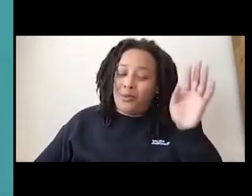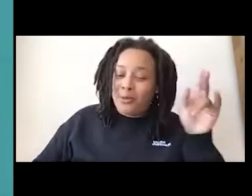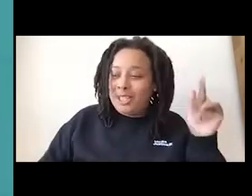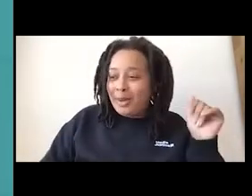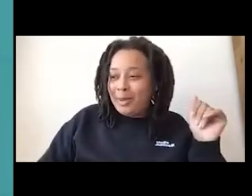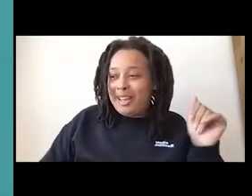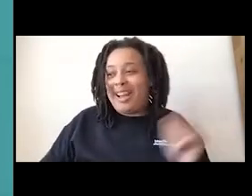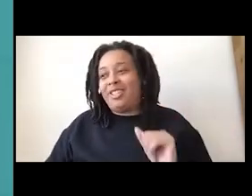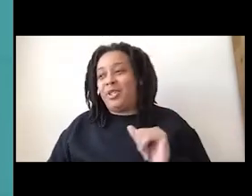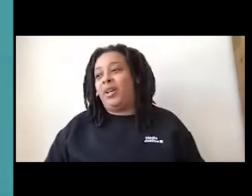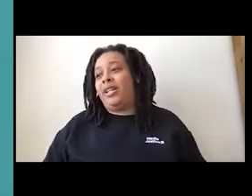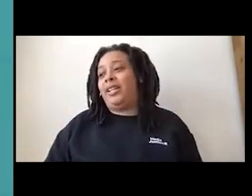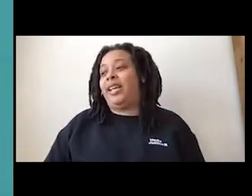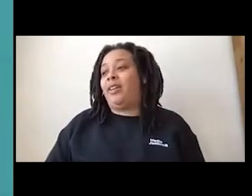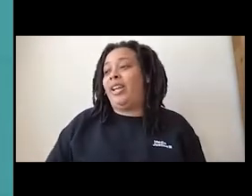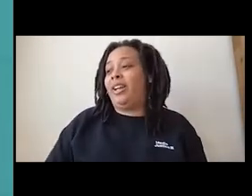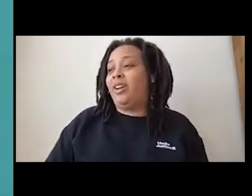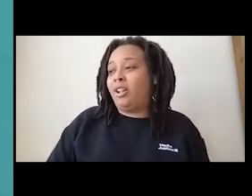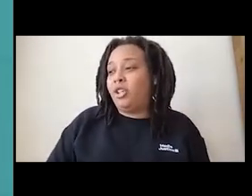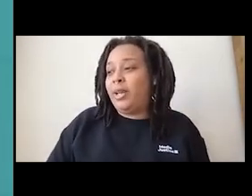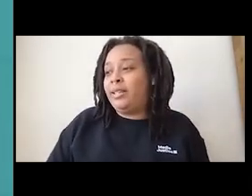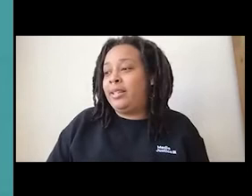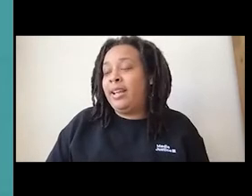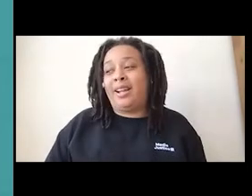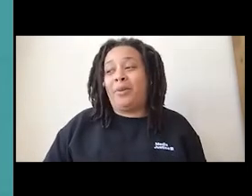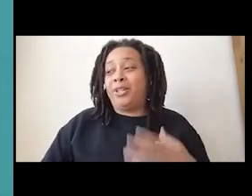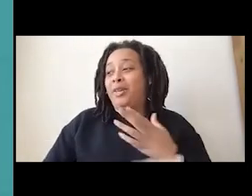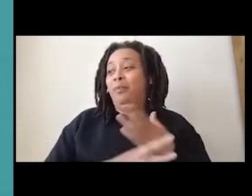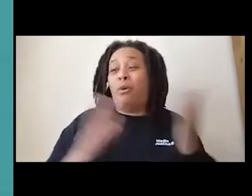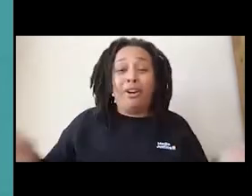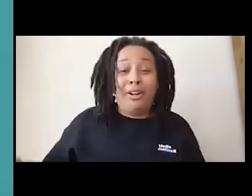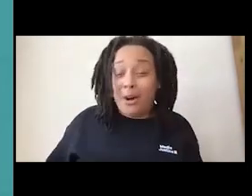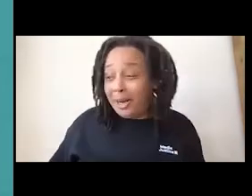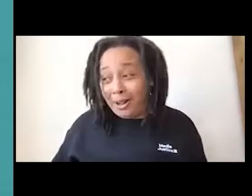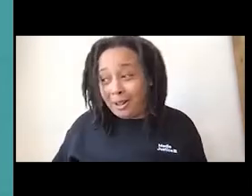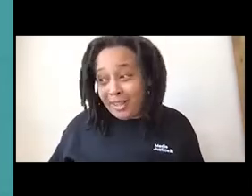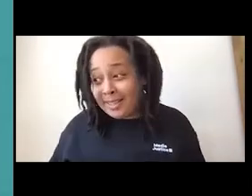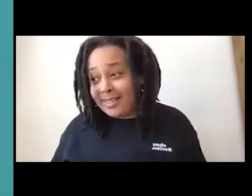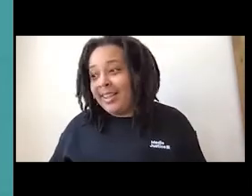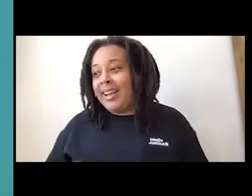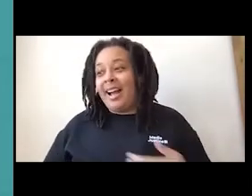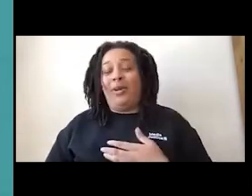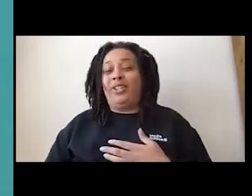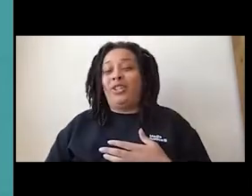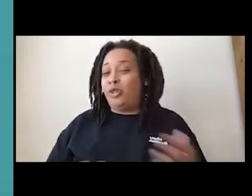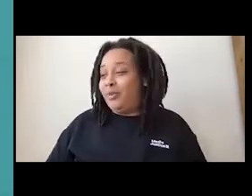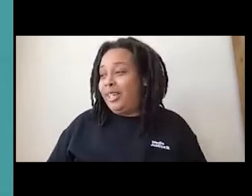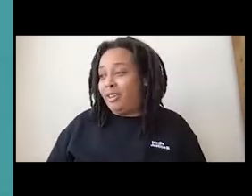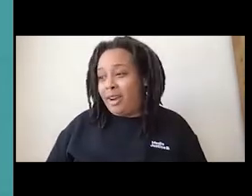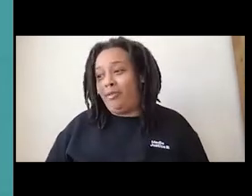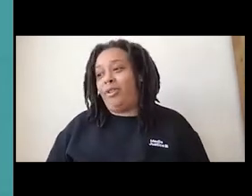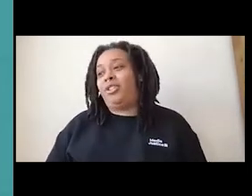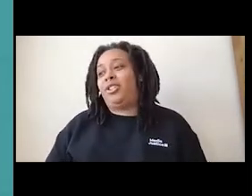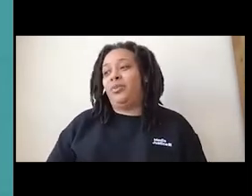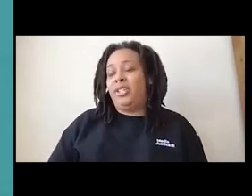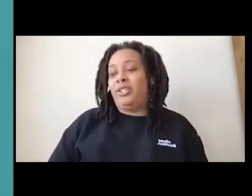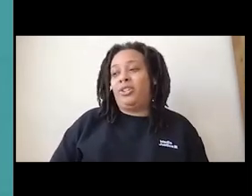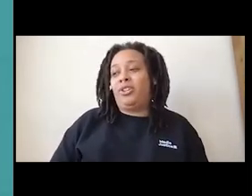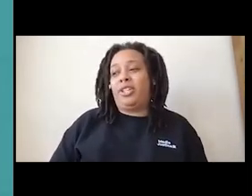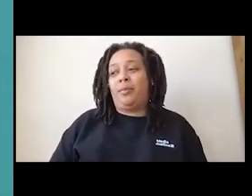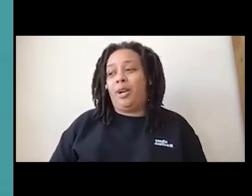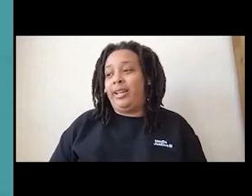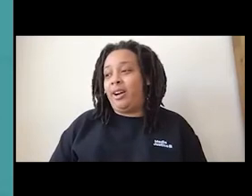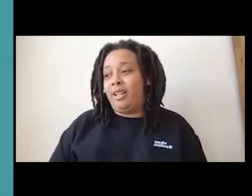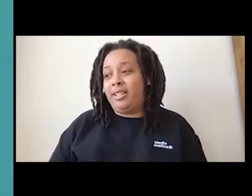responsabilidad de plataformas cuestiones de vigilancia como el desmantelamiento de programas como la gran de junio del